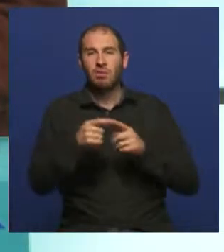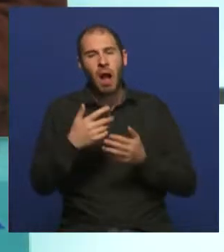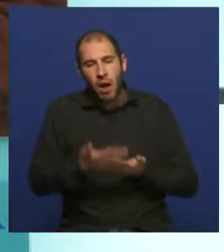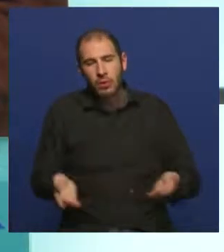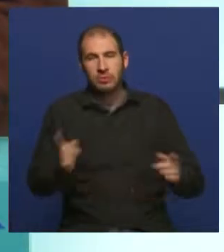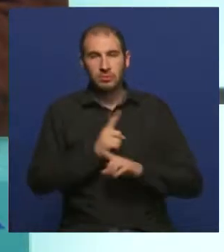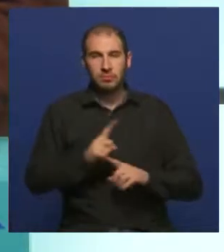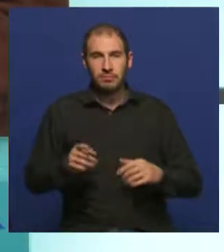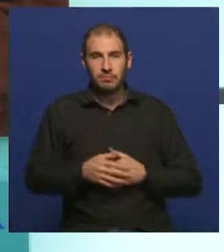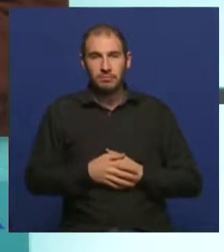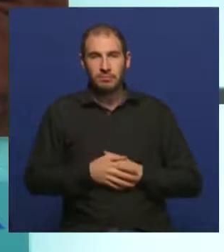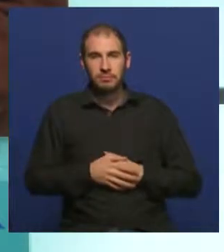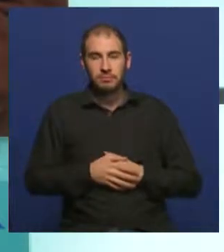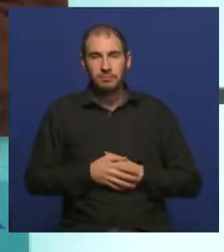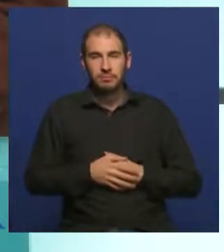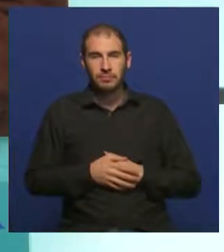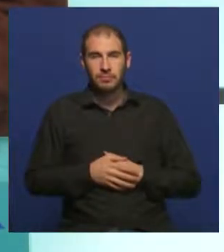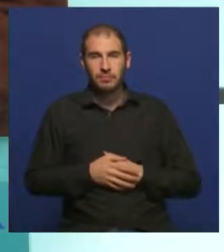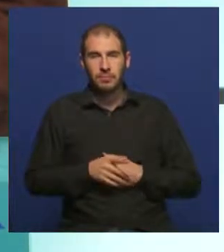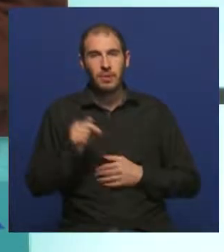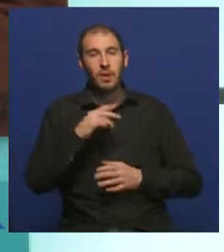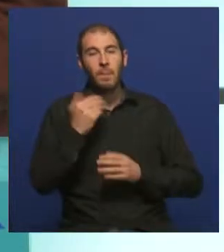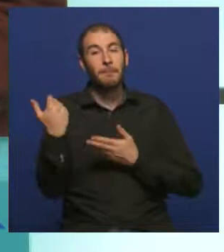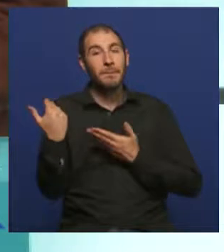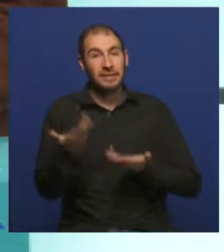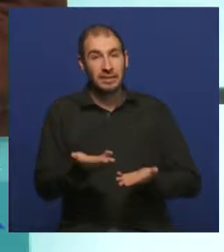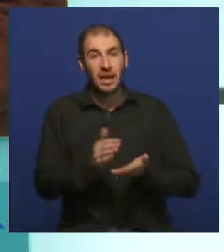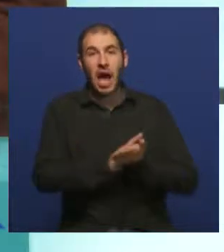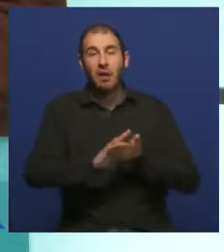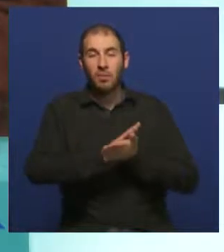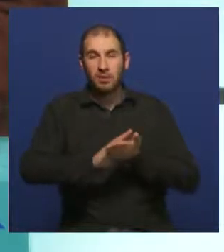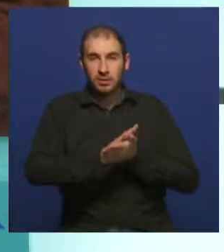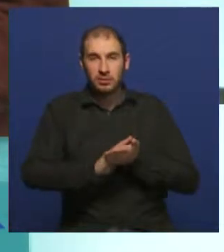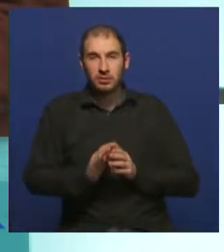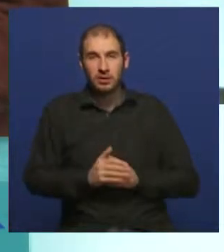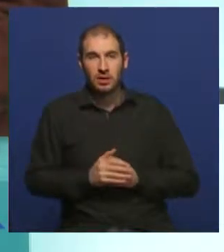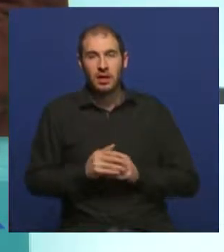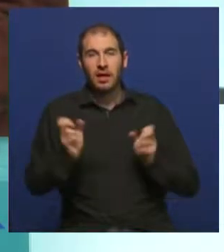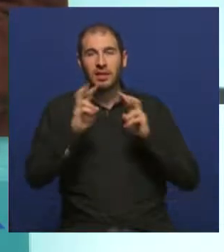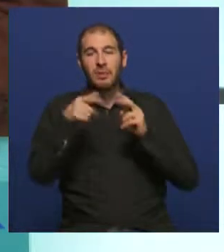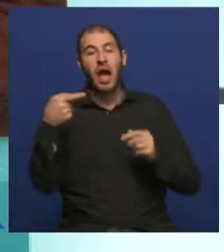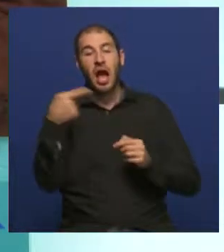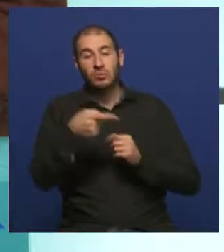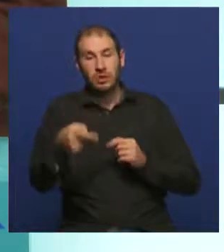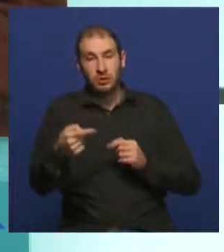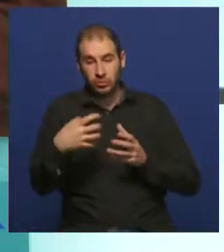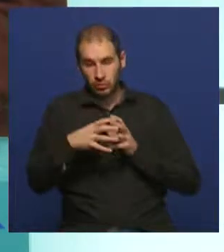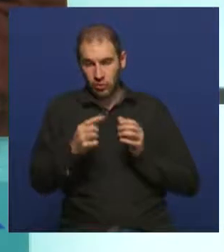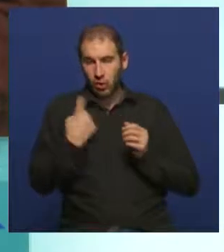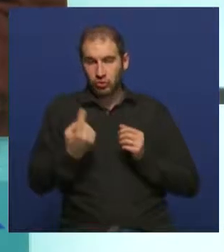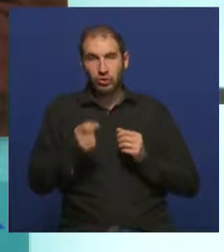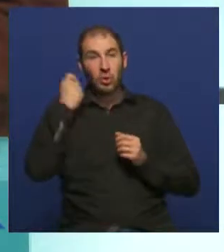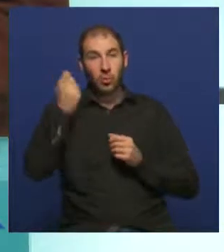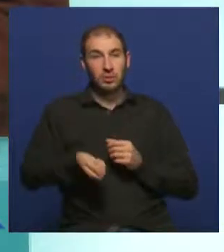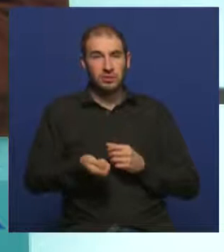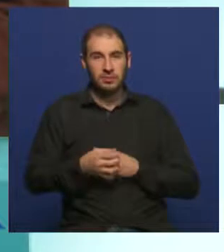aburrir, e intenta presentar los argumentos de la parte acusadora, que somos nosotros en el